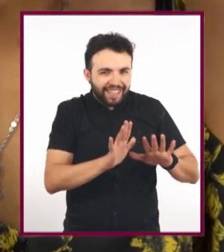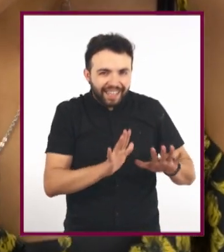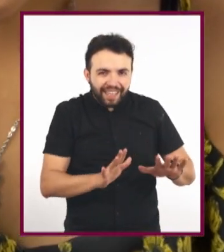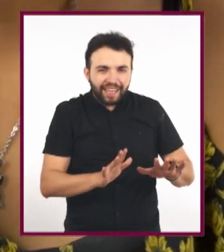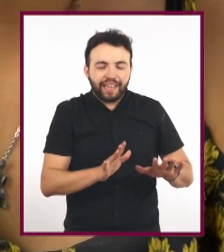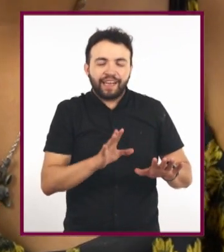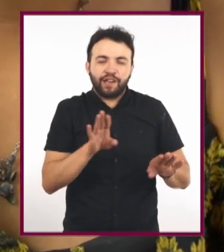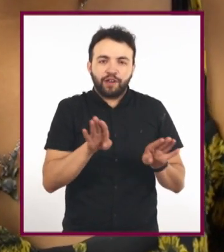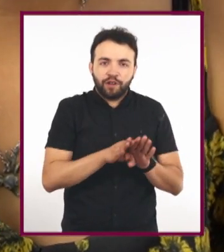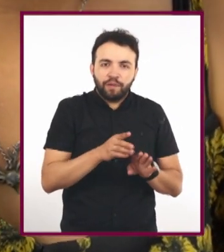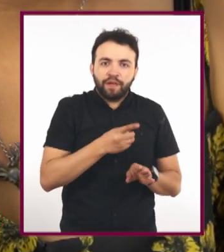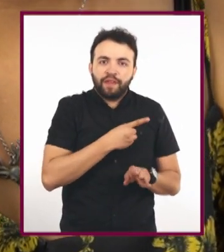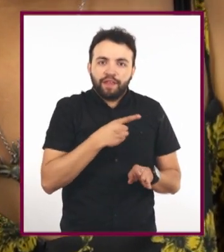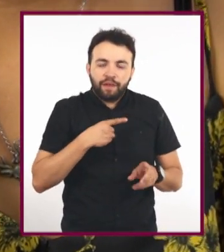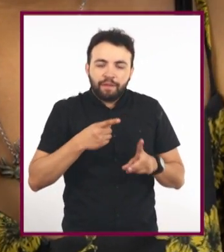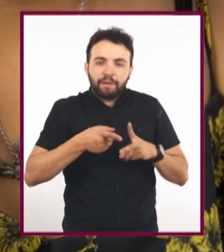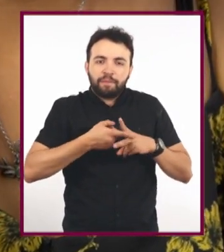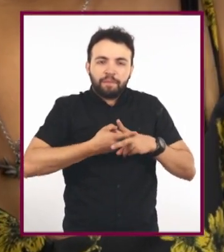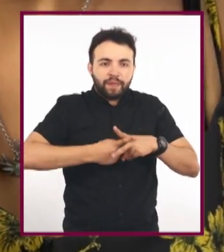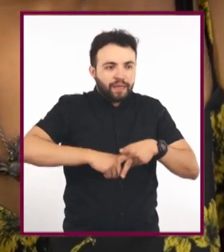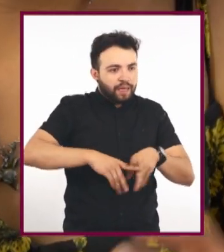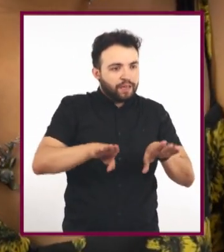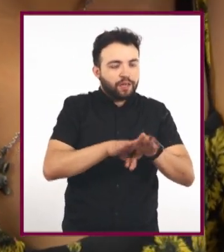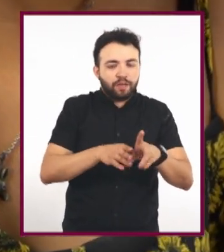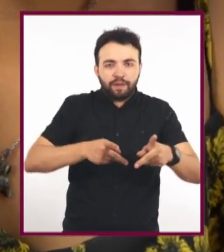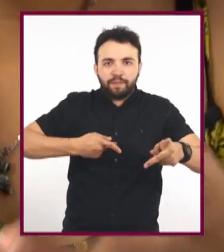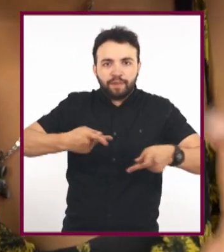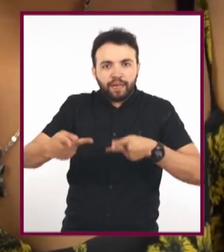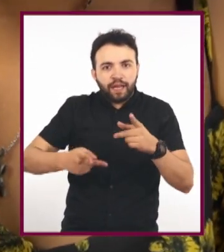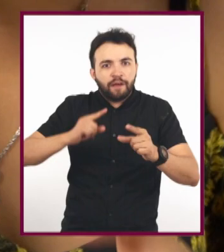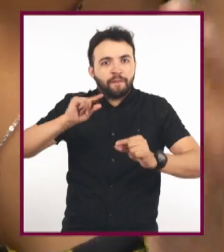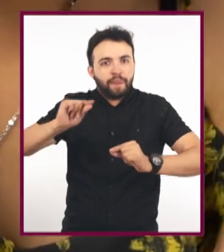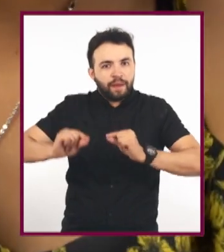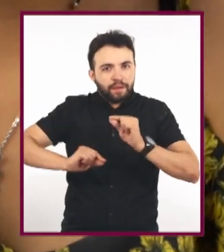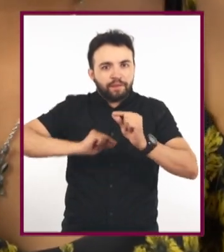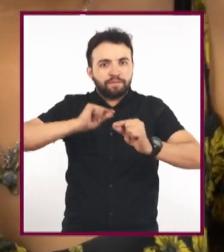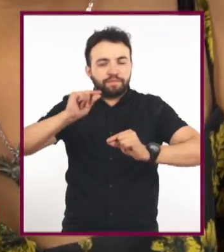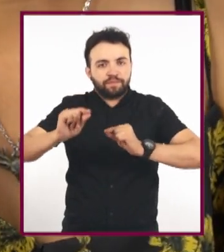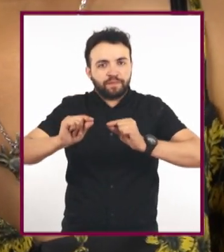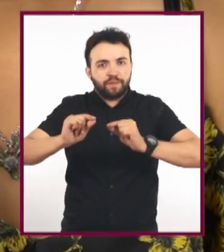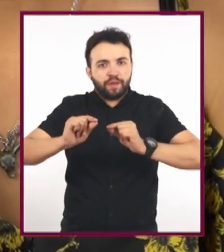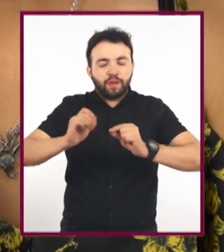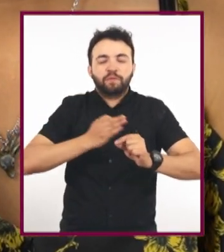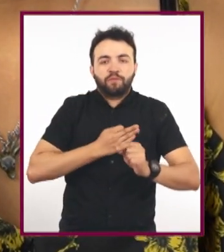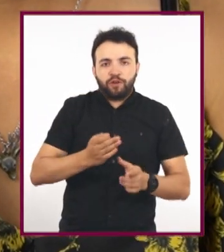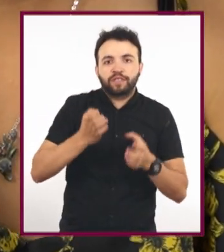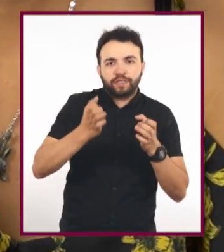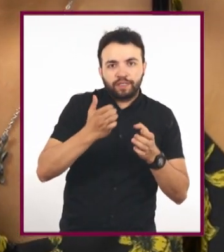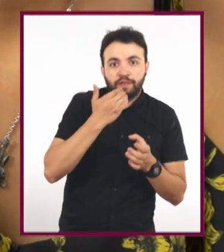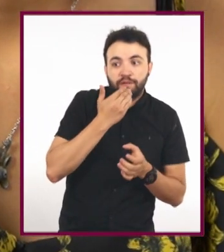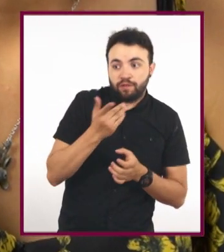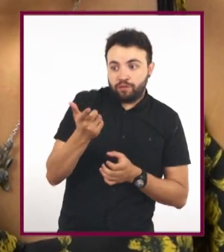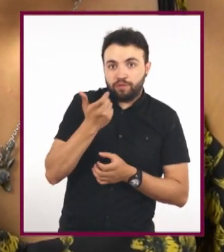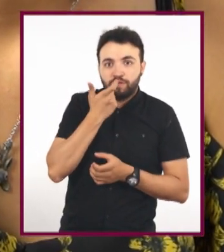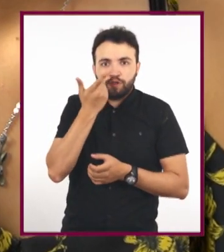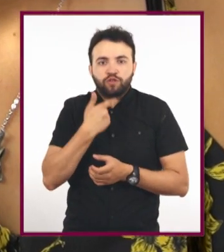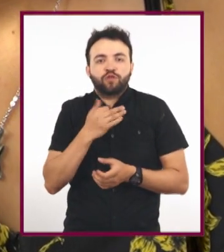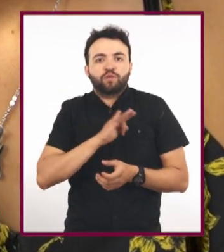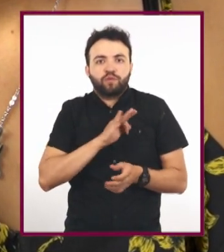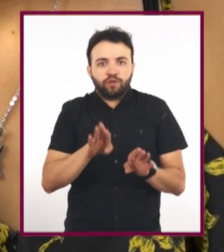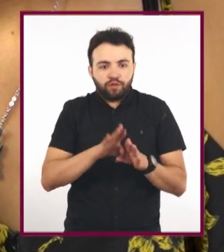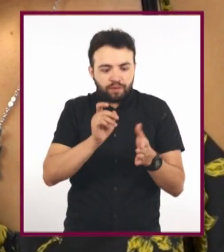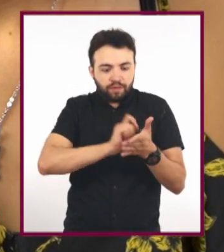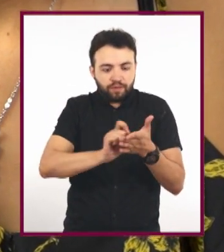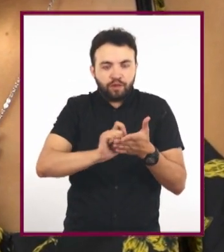No, tranquilo. La idea es empezar e ir planeando poco a poco. Bueno, está bien. Si te